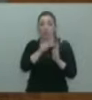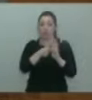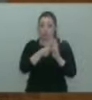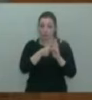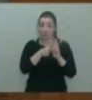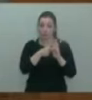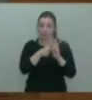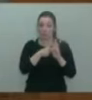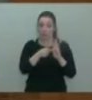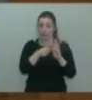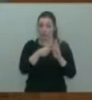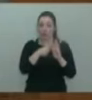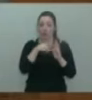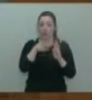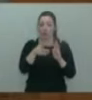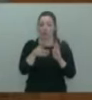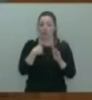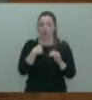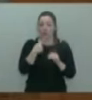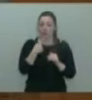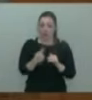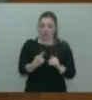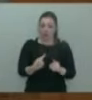moción cuyo texto,